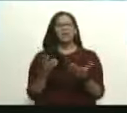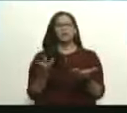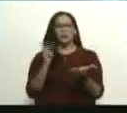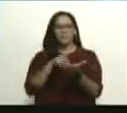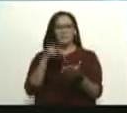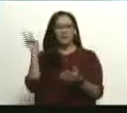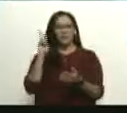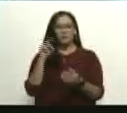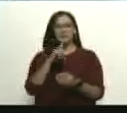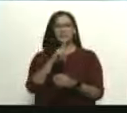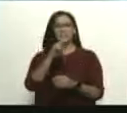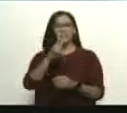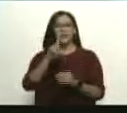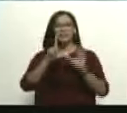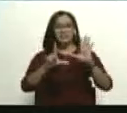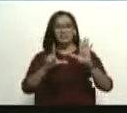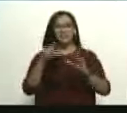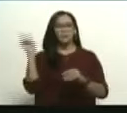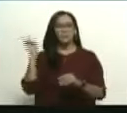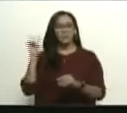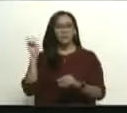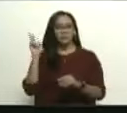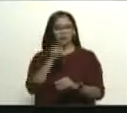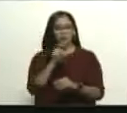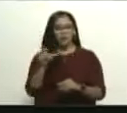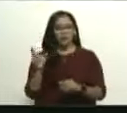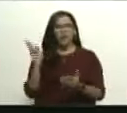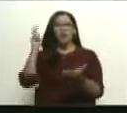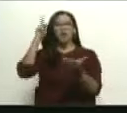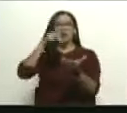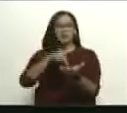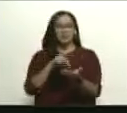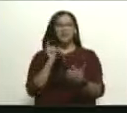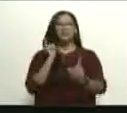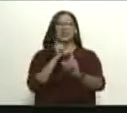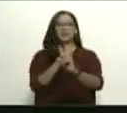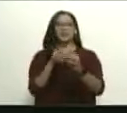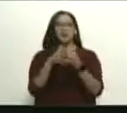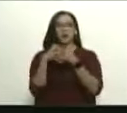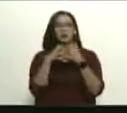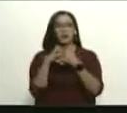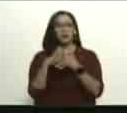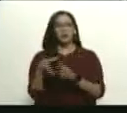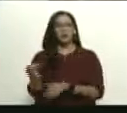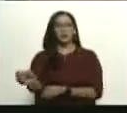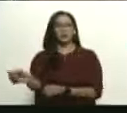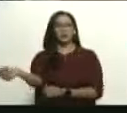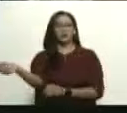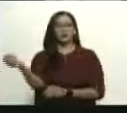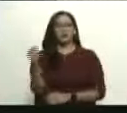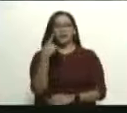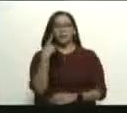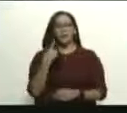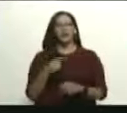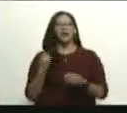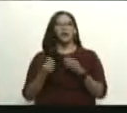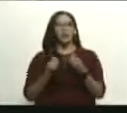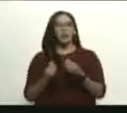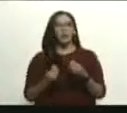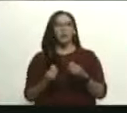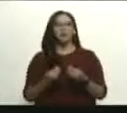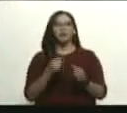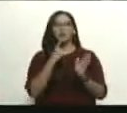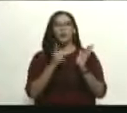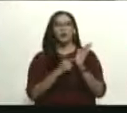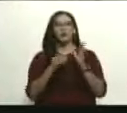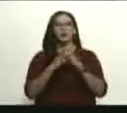venezolanos. 127 connacionales llegan directamente desde Estados Unidos. Mira, Boris, incluso en las imágenes cómo se están cumpliendo